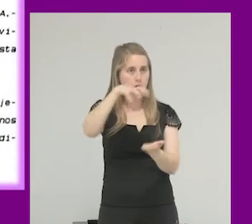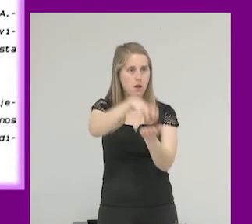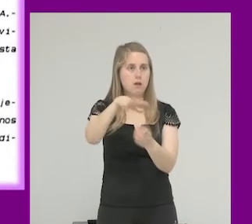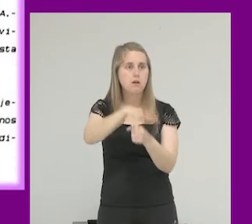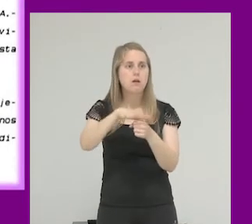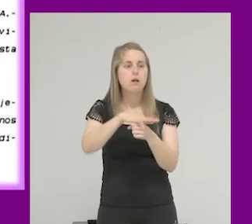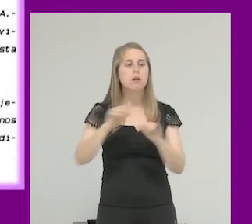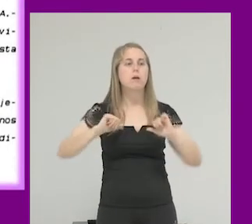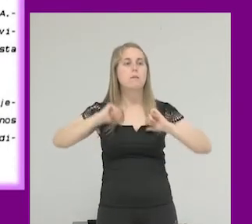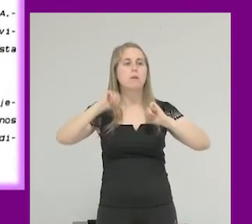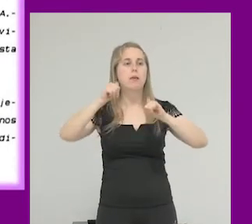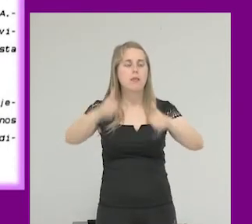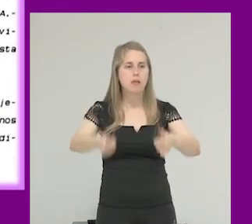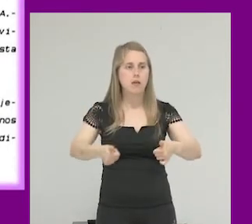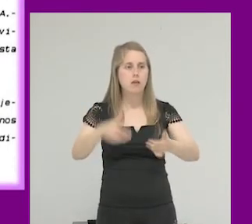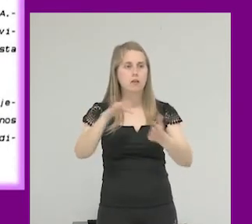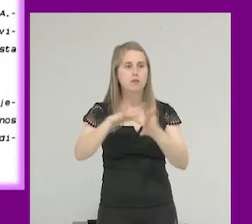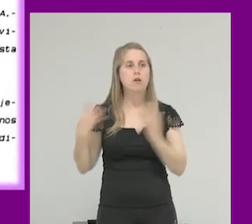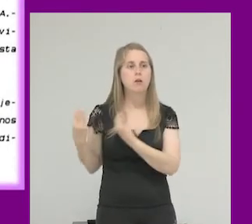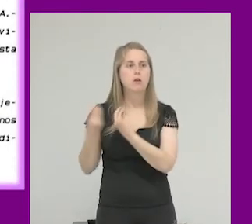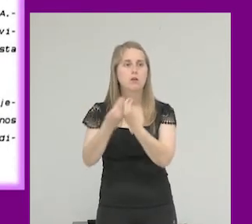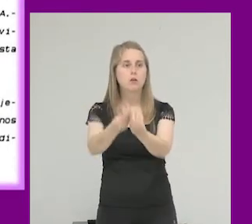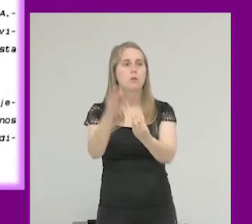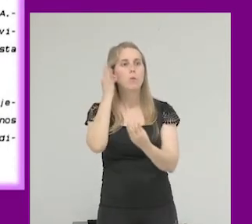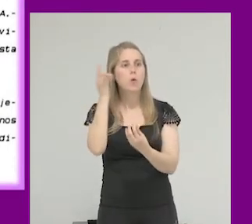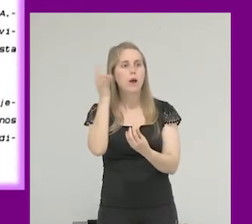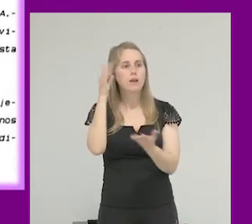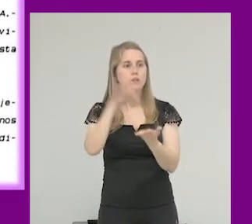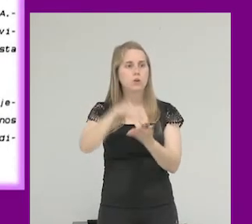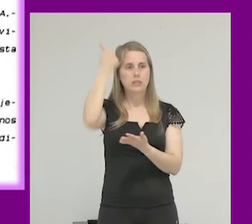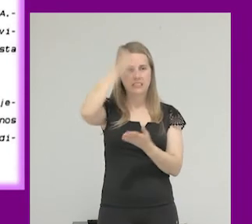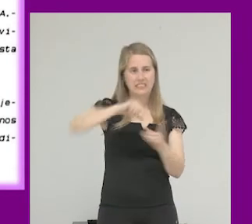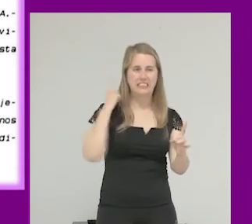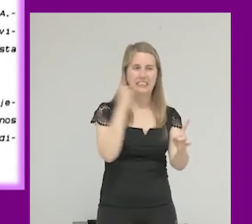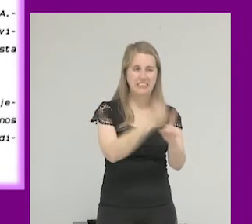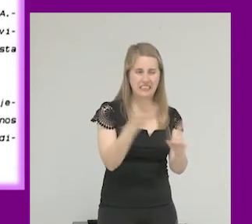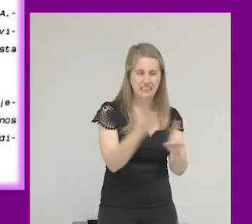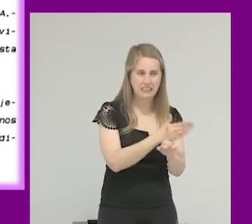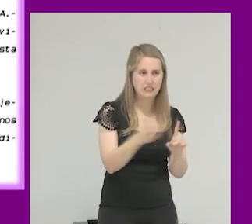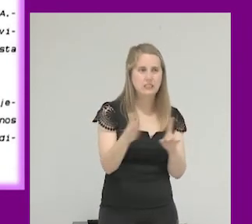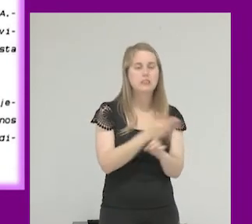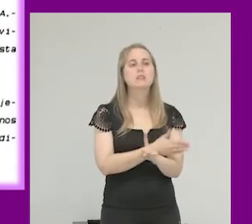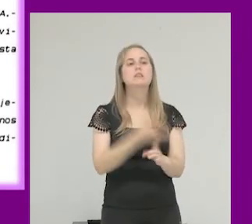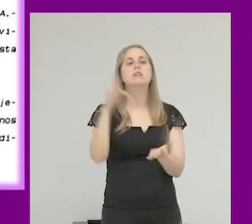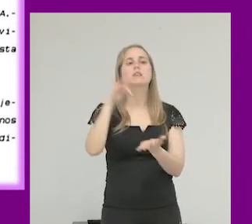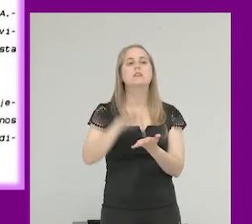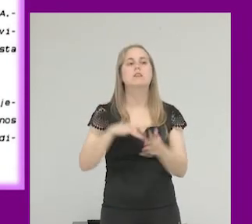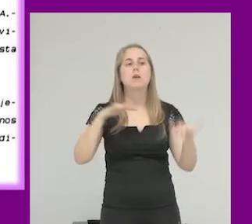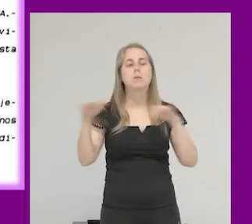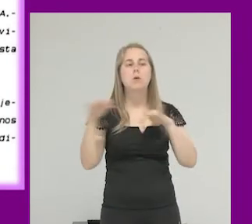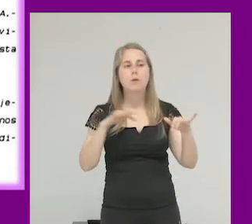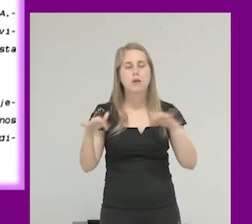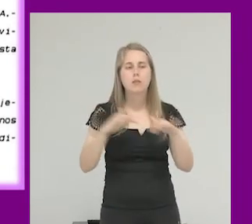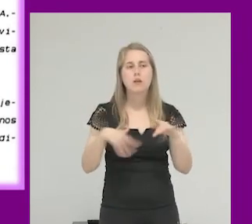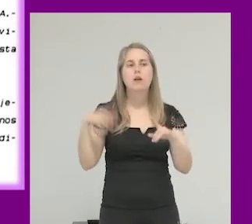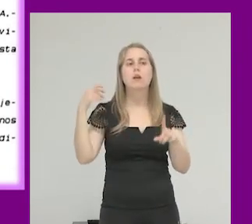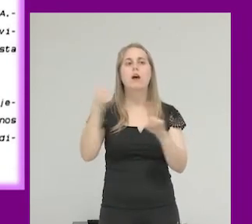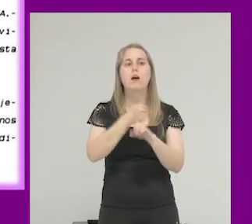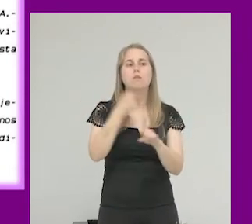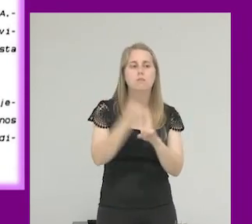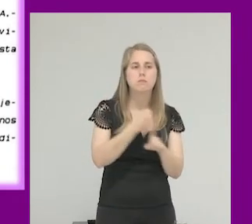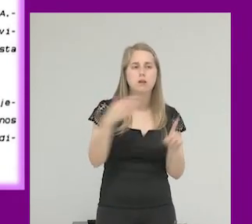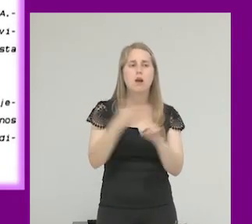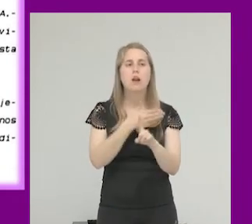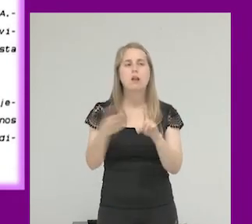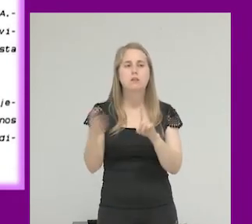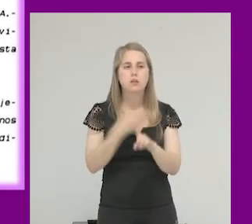a acompañar a mujeres que sufrían agresiones machistas. Hicieron muchas acciones para visibilizar las agresiones machistas